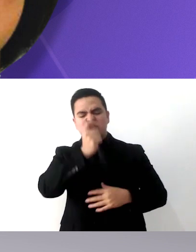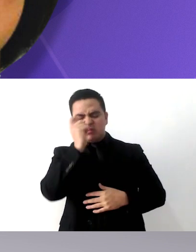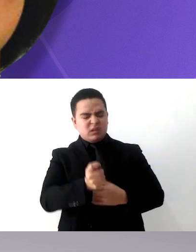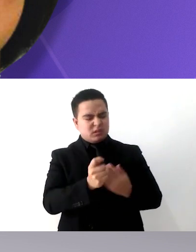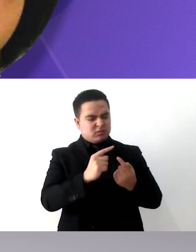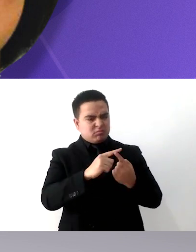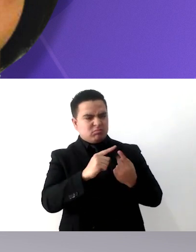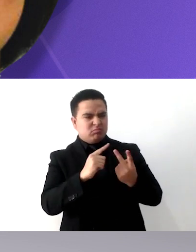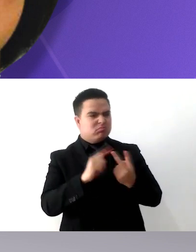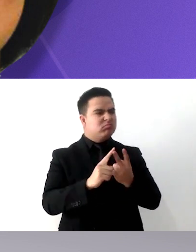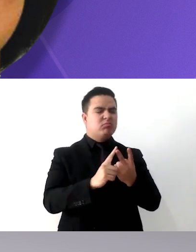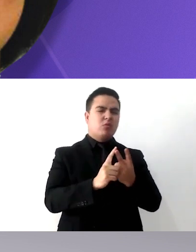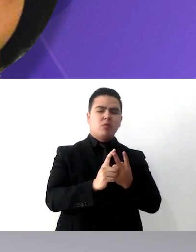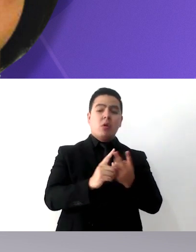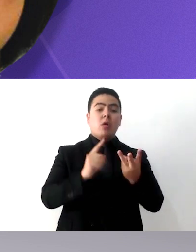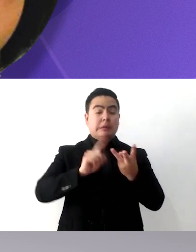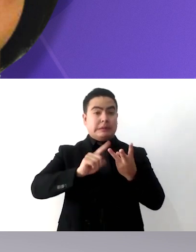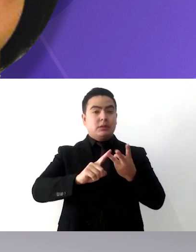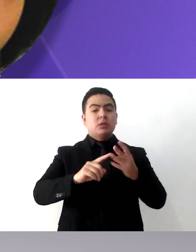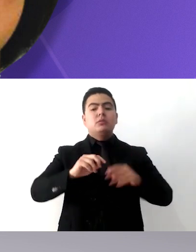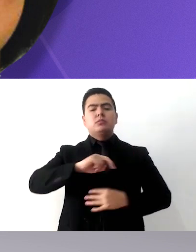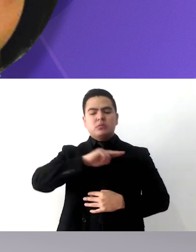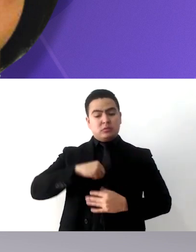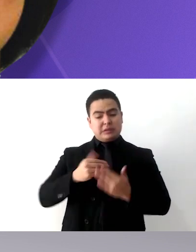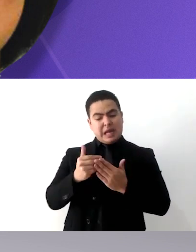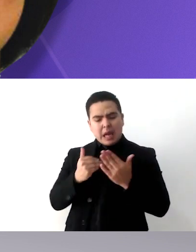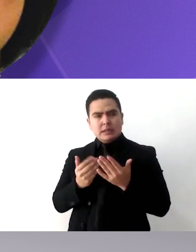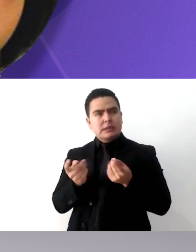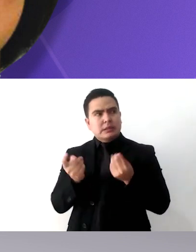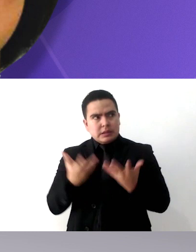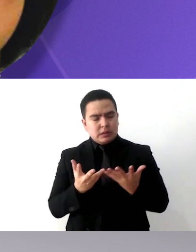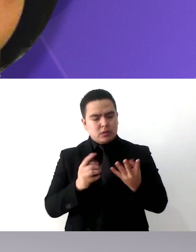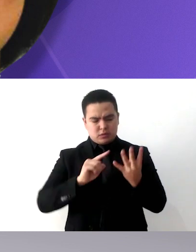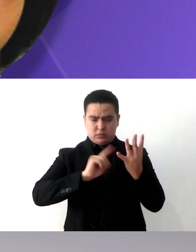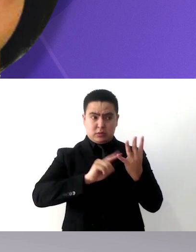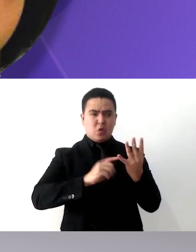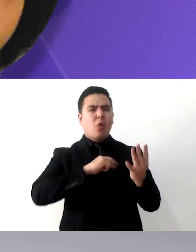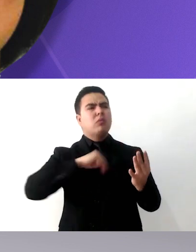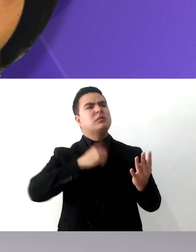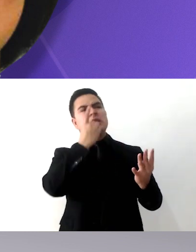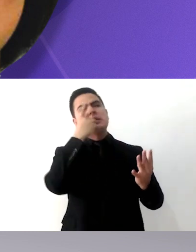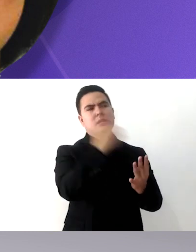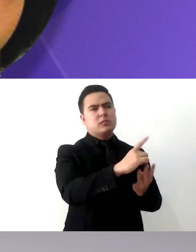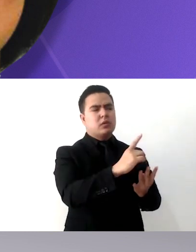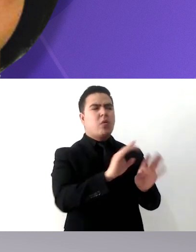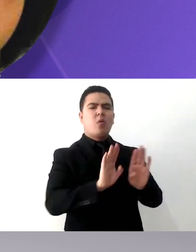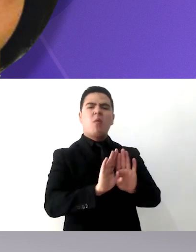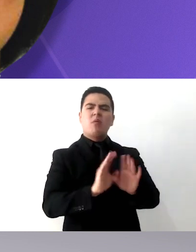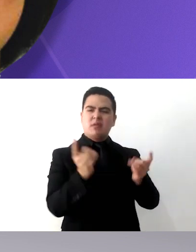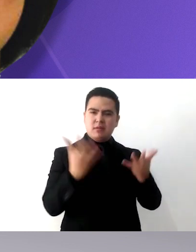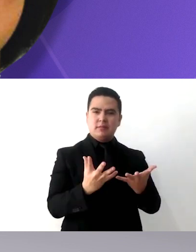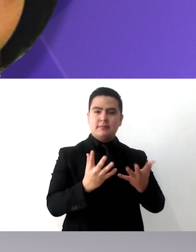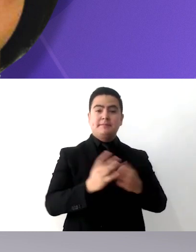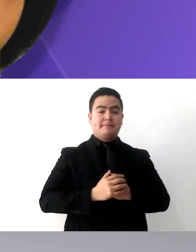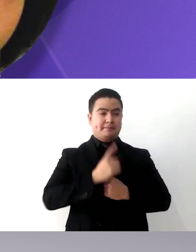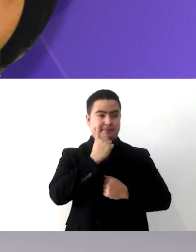se manifiesta? Y sobre todo, ¿cómo podemos prevenirlo o cómo podemos también denunciarlo? Para tratar este tema, le doy la